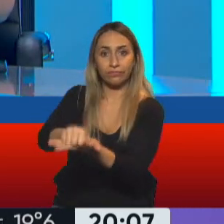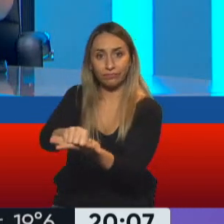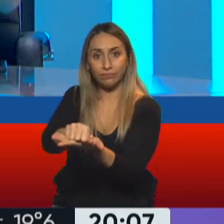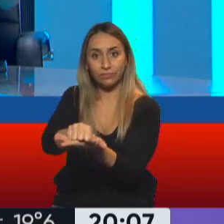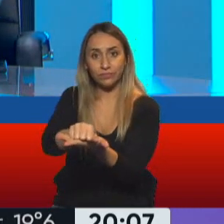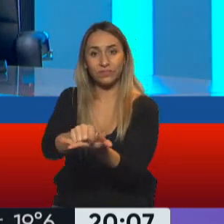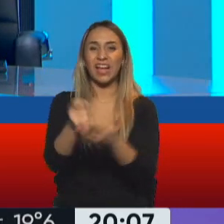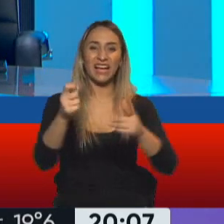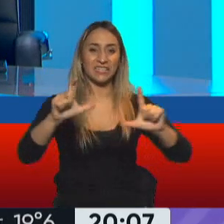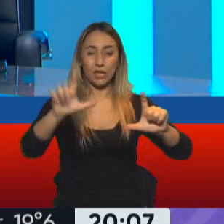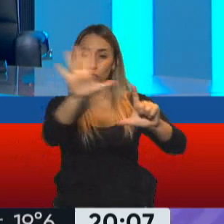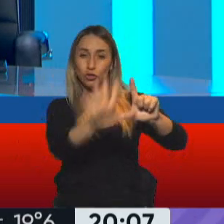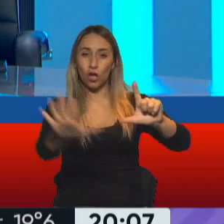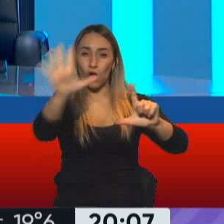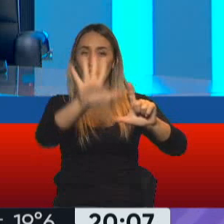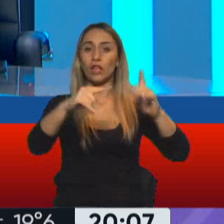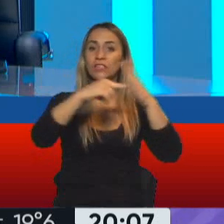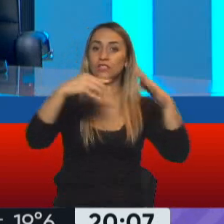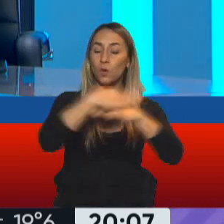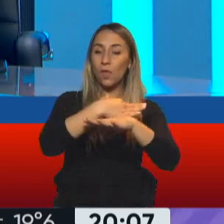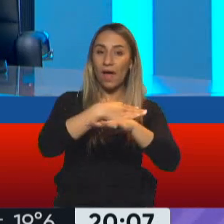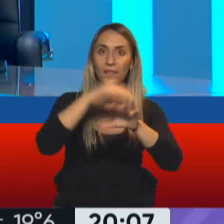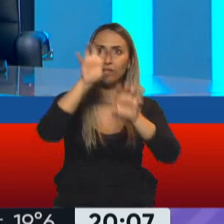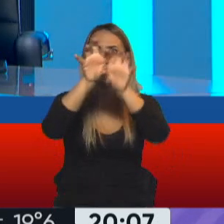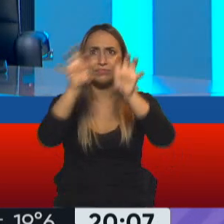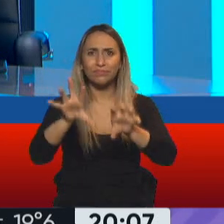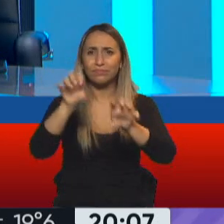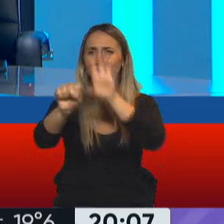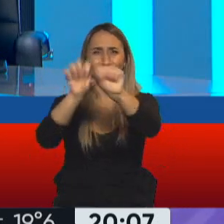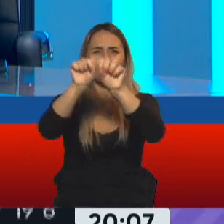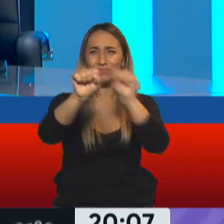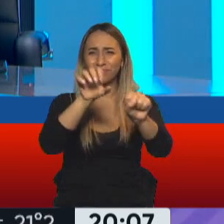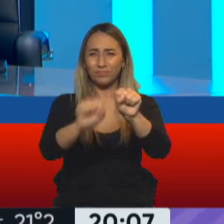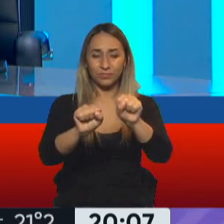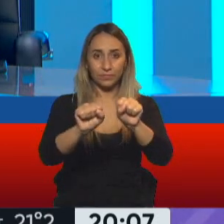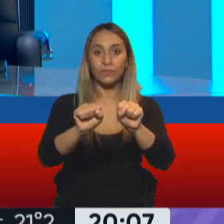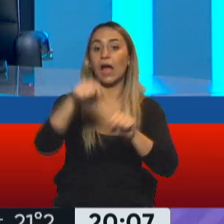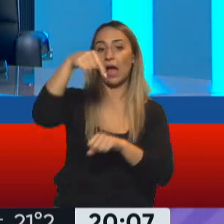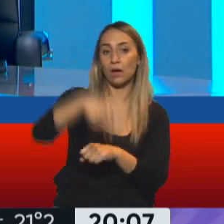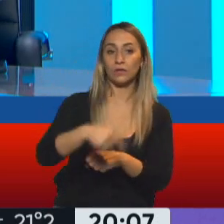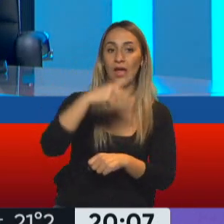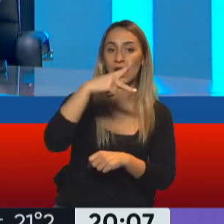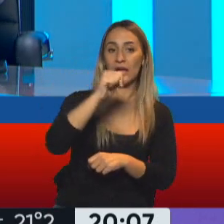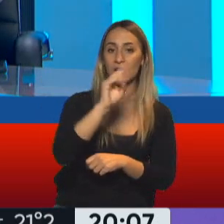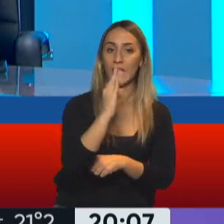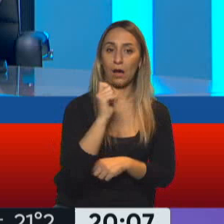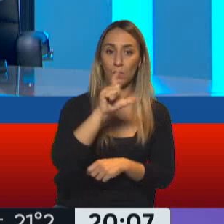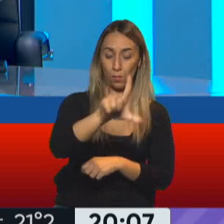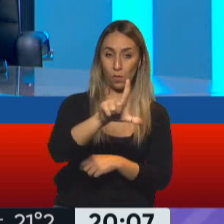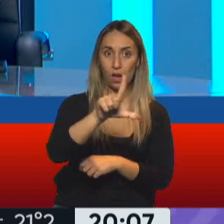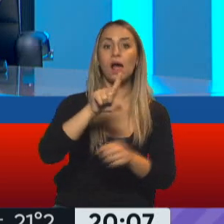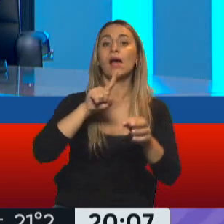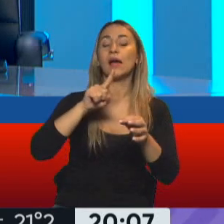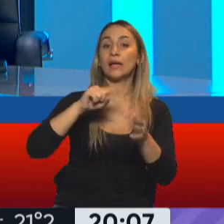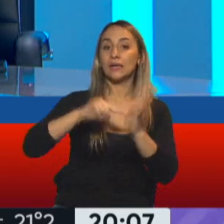mitad de la totalidad de las ciudades capitales. ¿Y qué es lo que está pasando? Bueno, Kabul, la capital de Afganistán, está